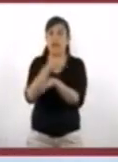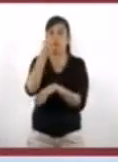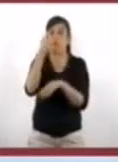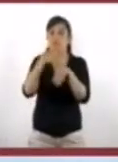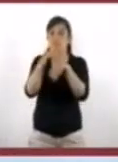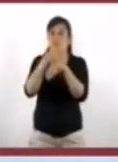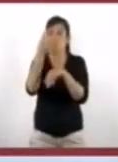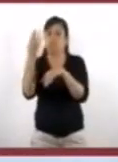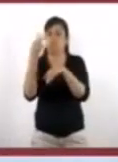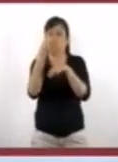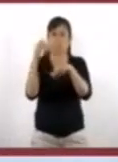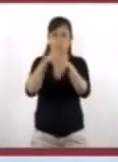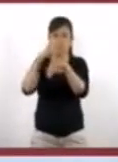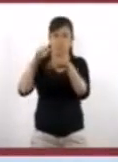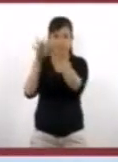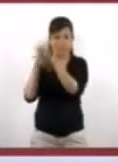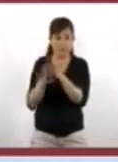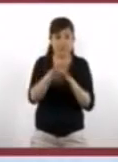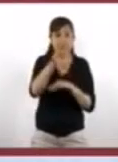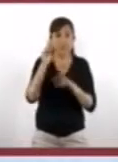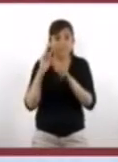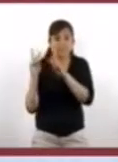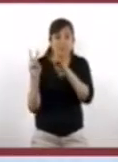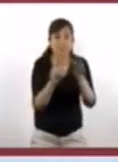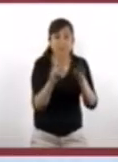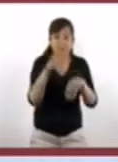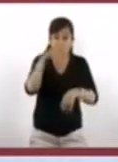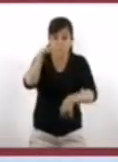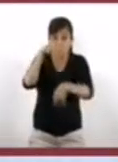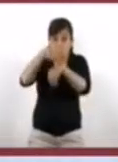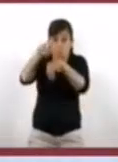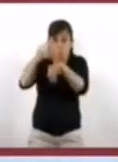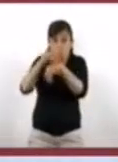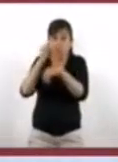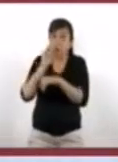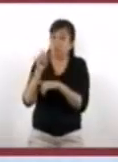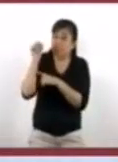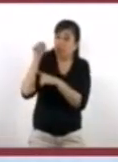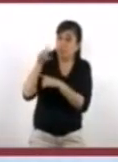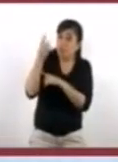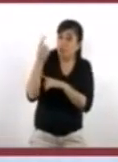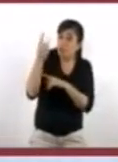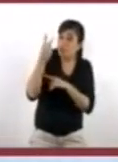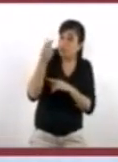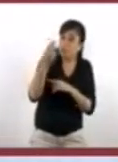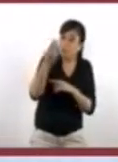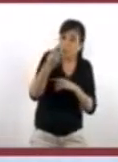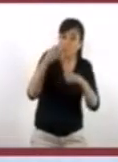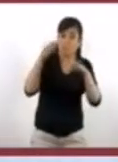datos. Como verás, cualquier cantidad constante que afecte a